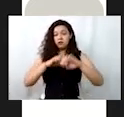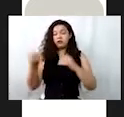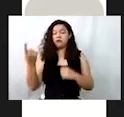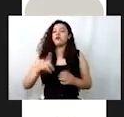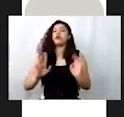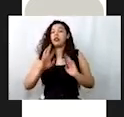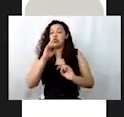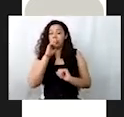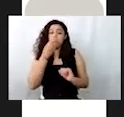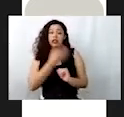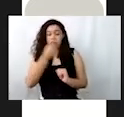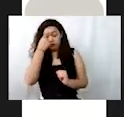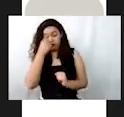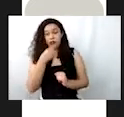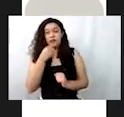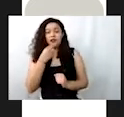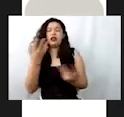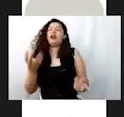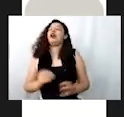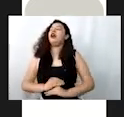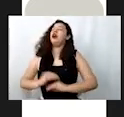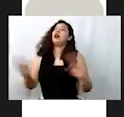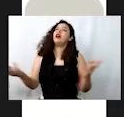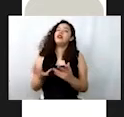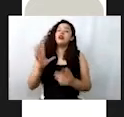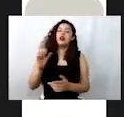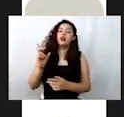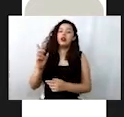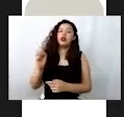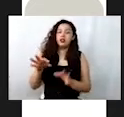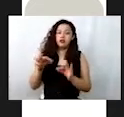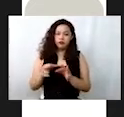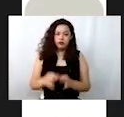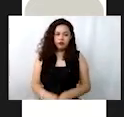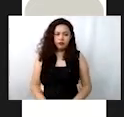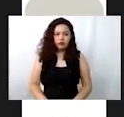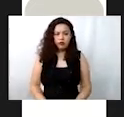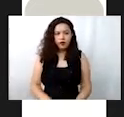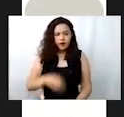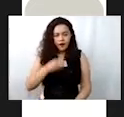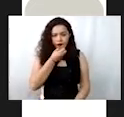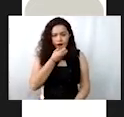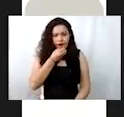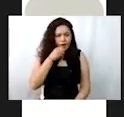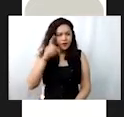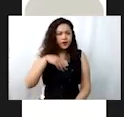responsabilidad de aplicar precisamente y de conseguir que los ODS se cumplan. Si te comprometes con estas cosas, si te lo crees, tú